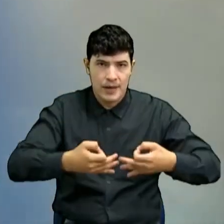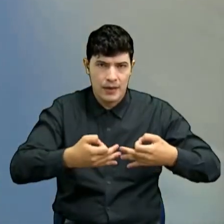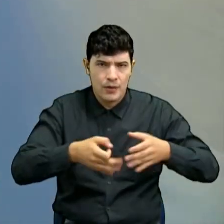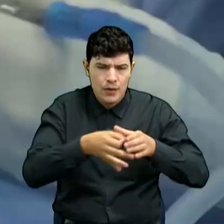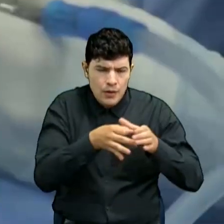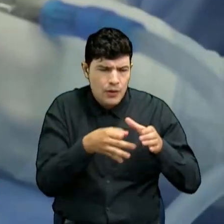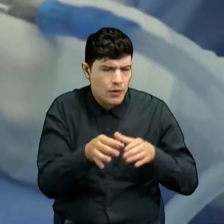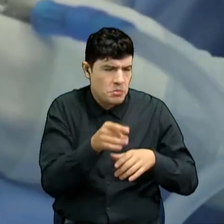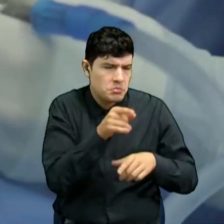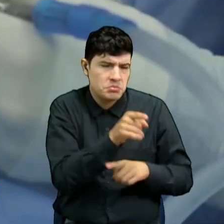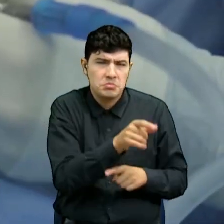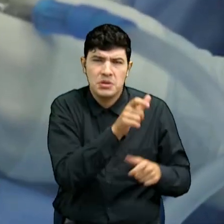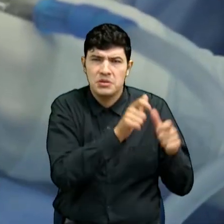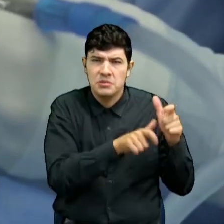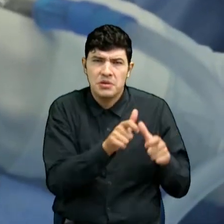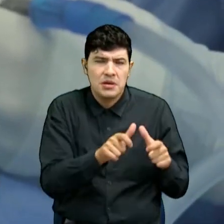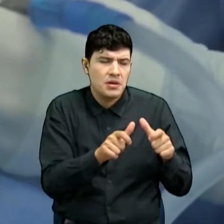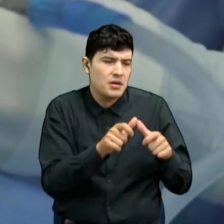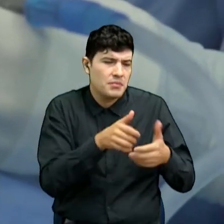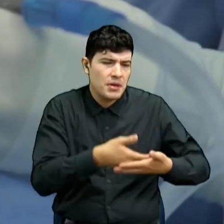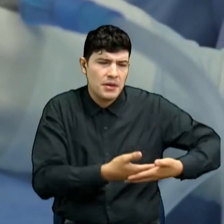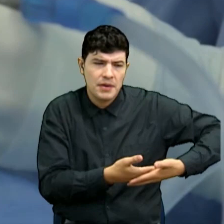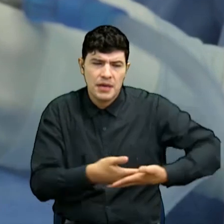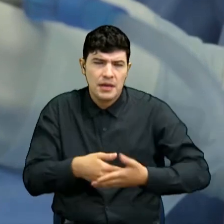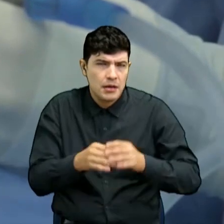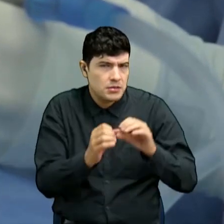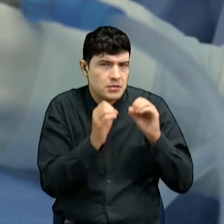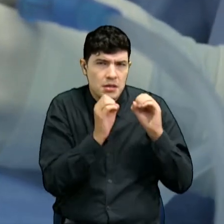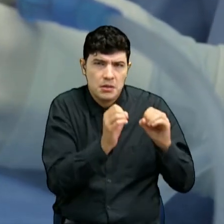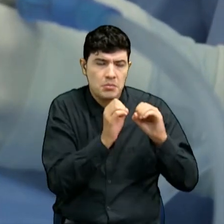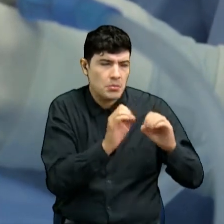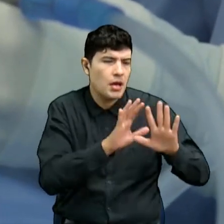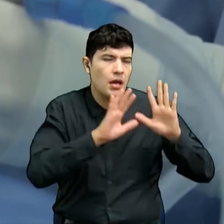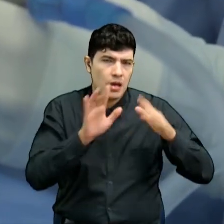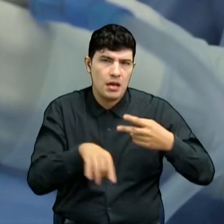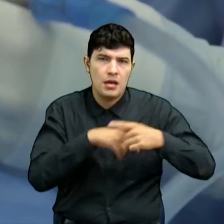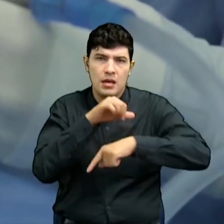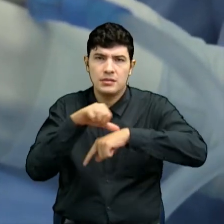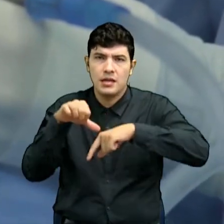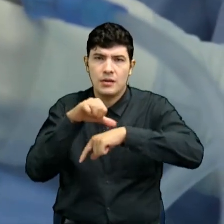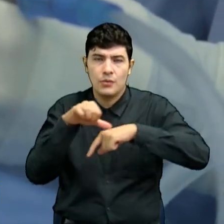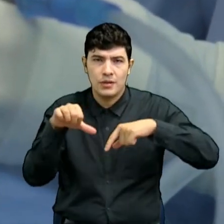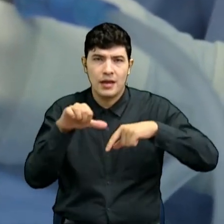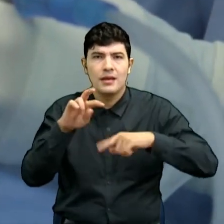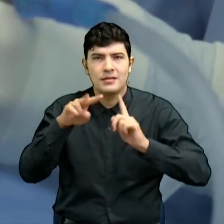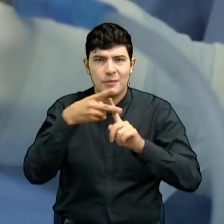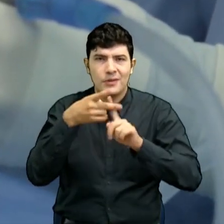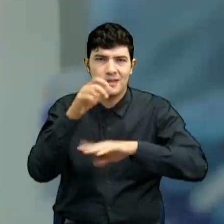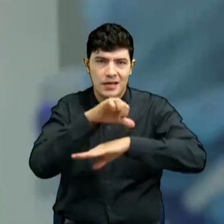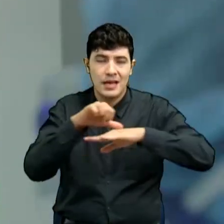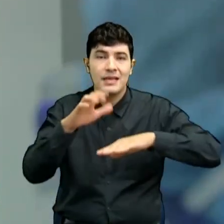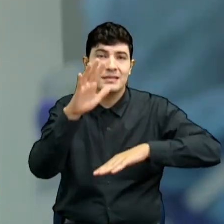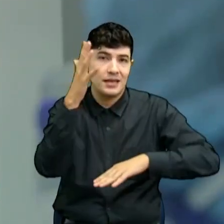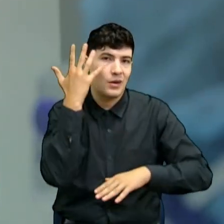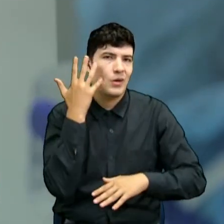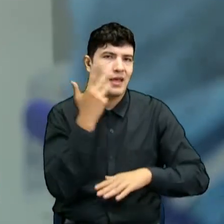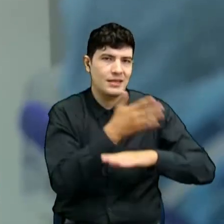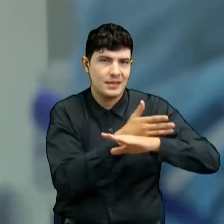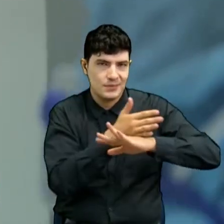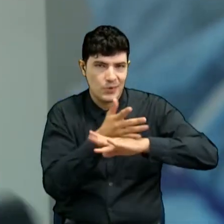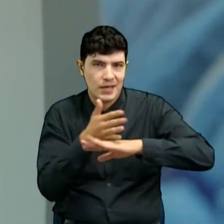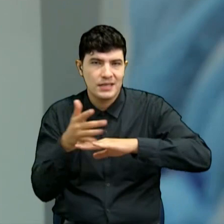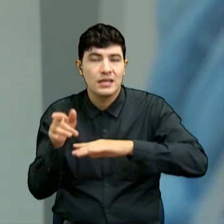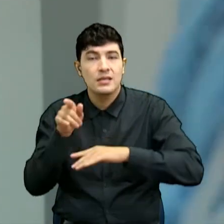que no teníamos infección del sistema nervioso, hacemos la segunda cirugía más o menos 5 días después, que ya es una cirugía, digamos,